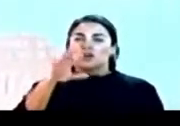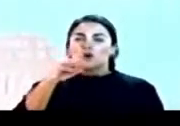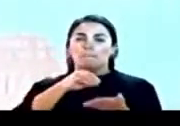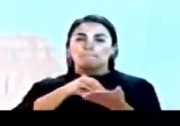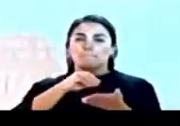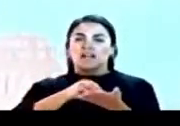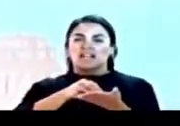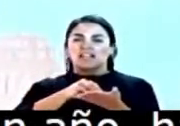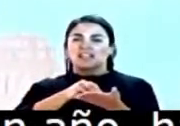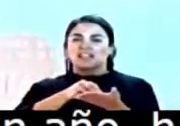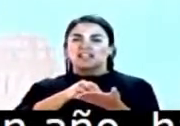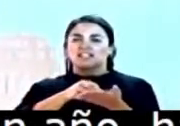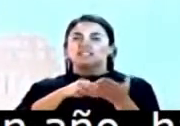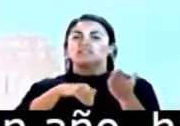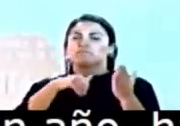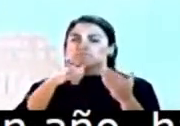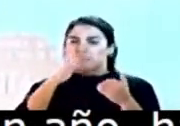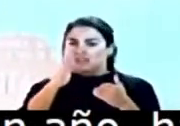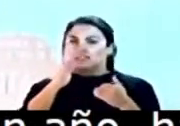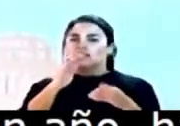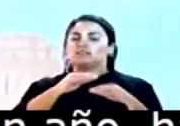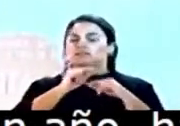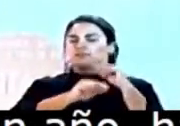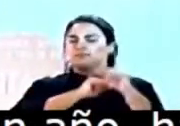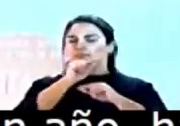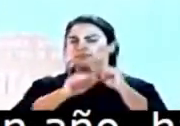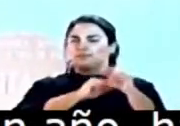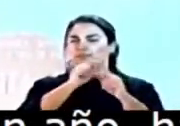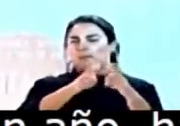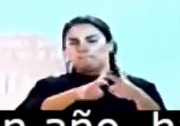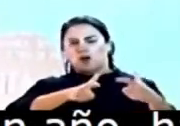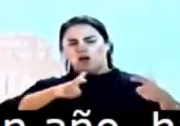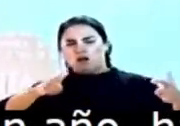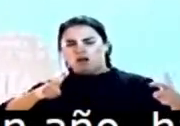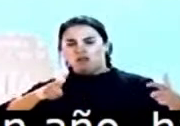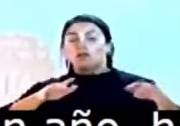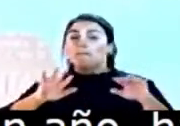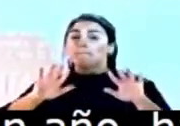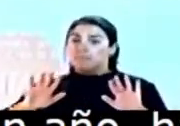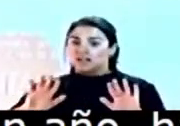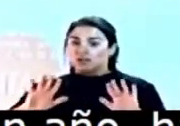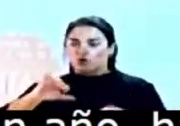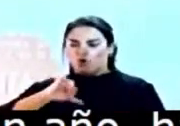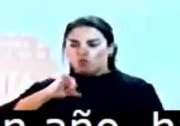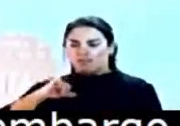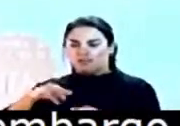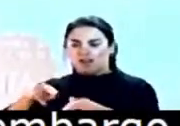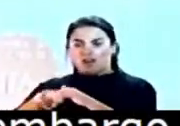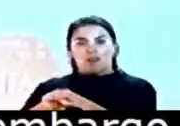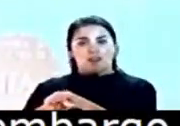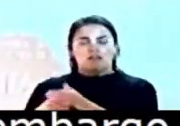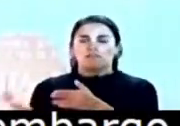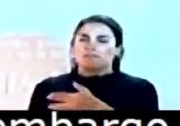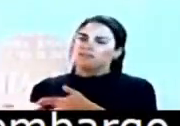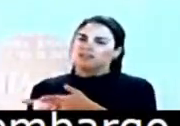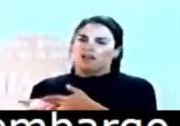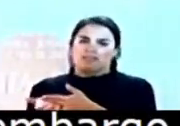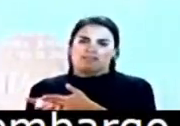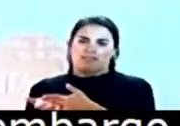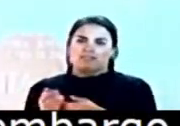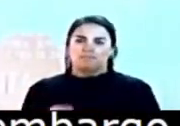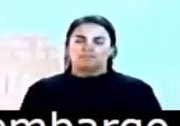más de personas contagiadas y, sin embargo, hay la mitad de personas ingresadas